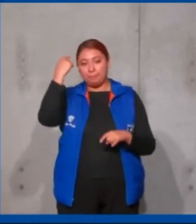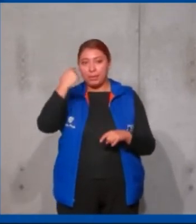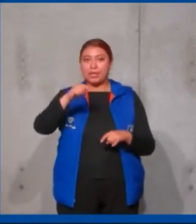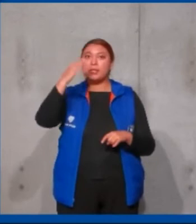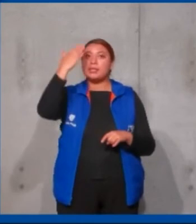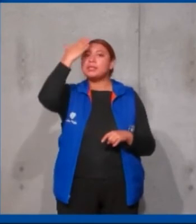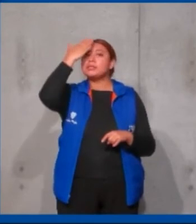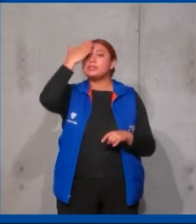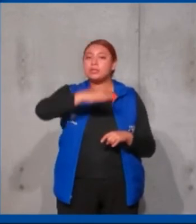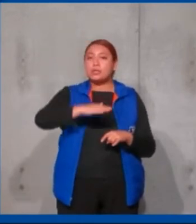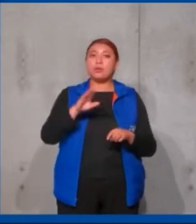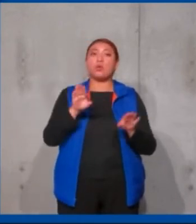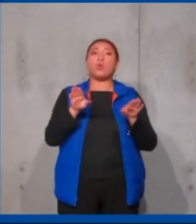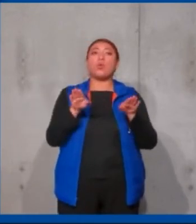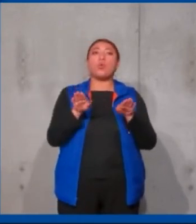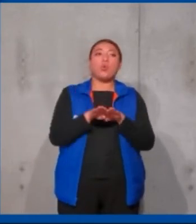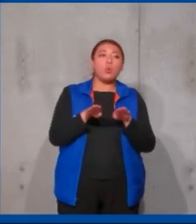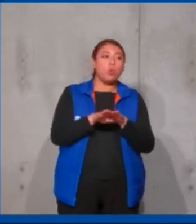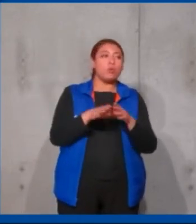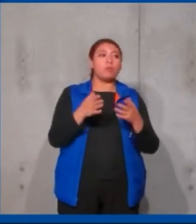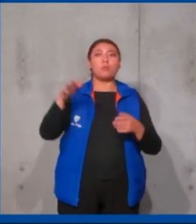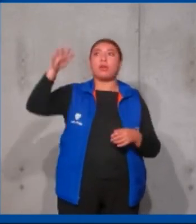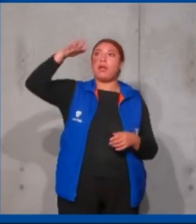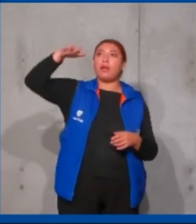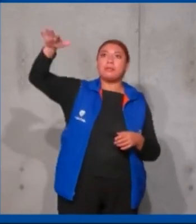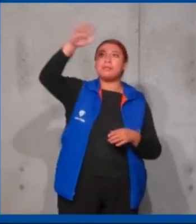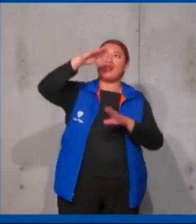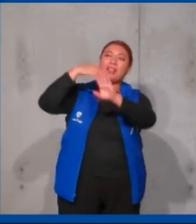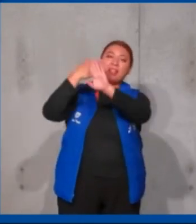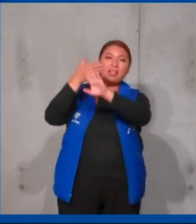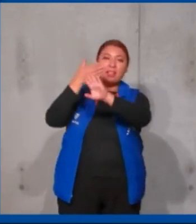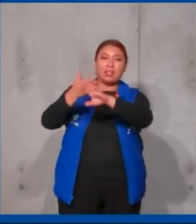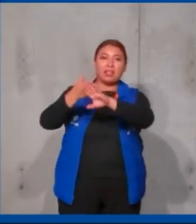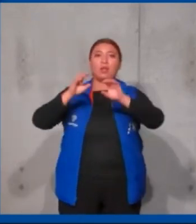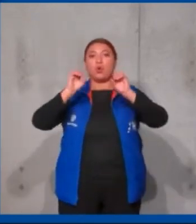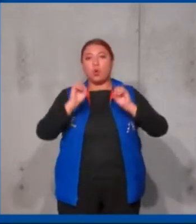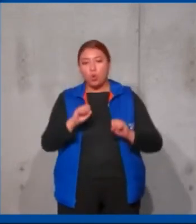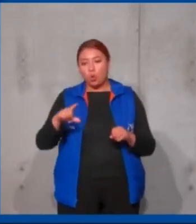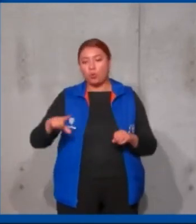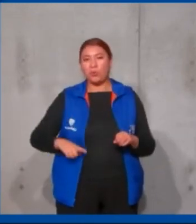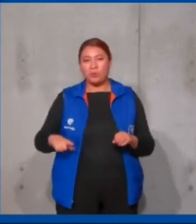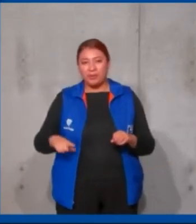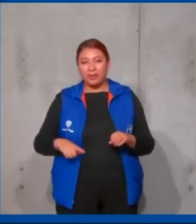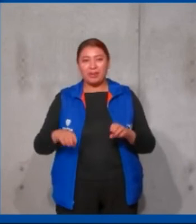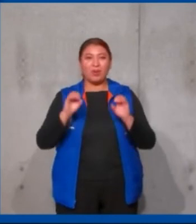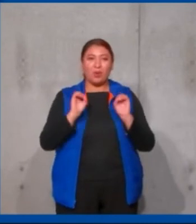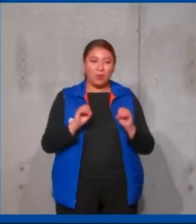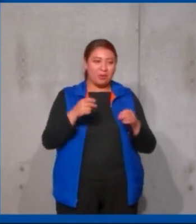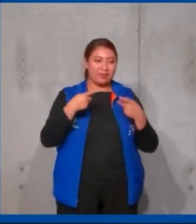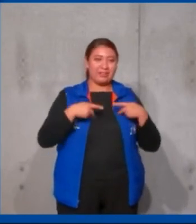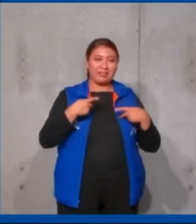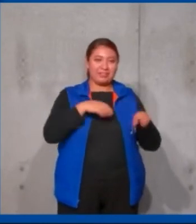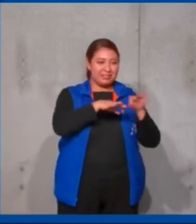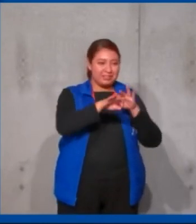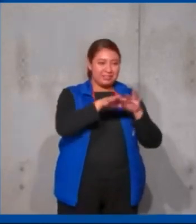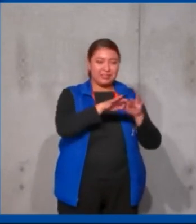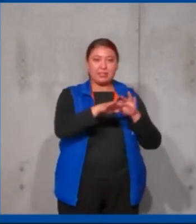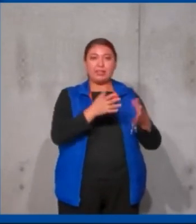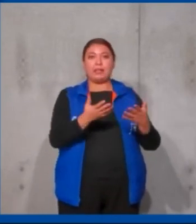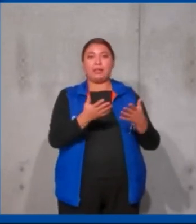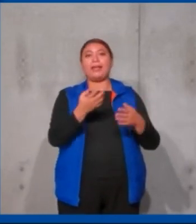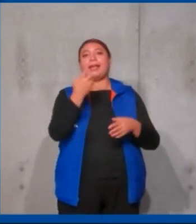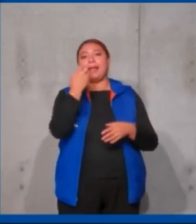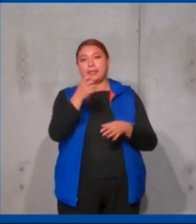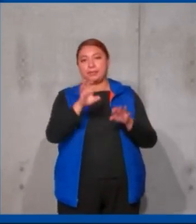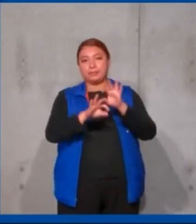poder determinar cuáles son los riesgos sociales, ambientales y económicos o también de gobernanza que tiene la organización y